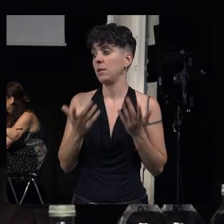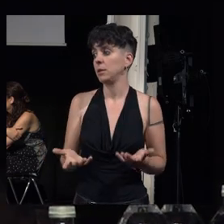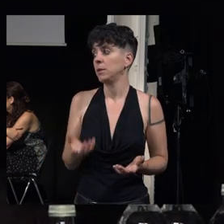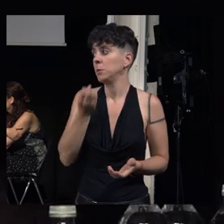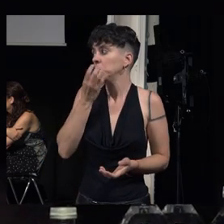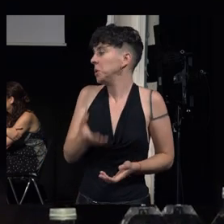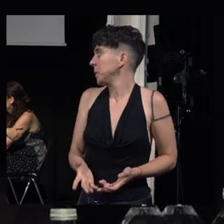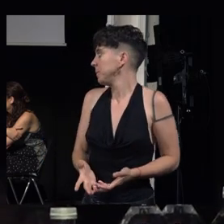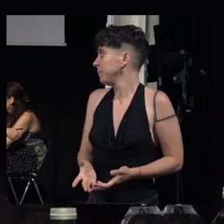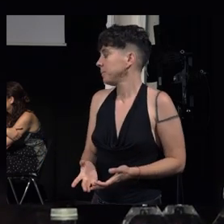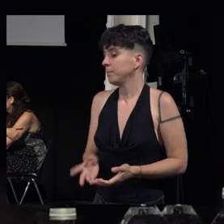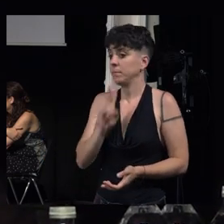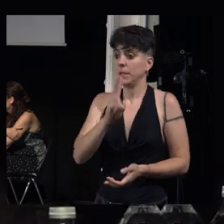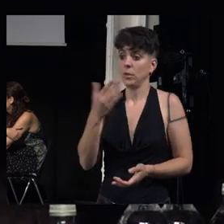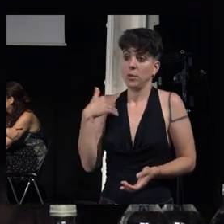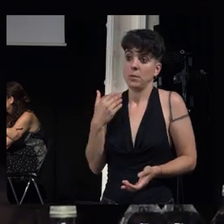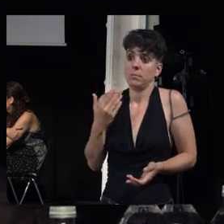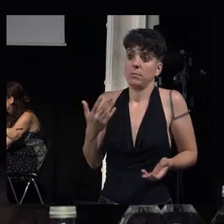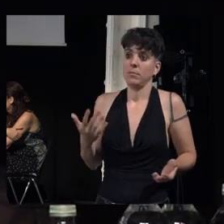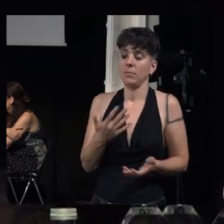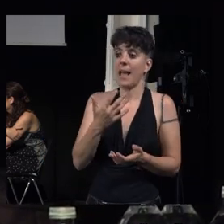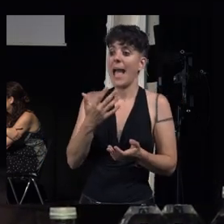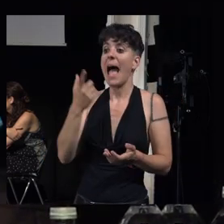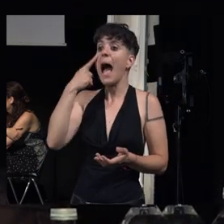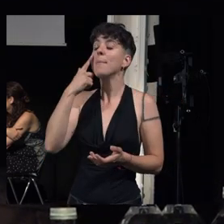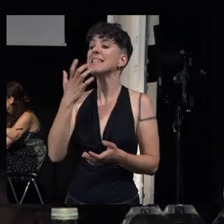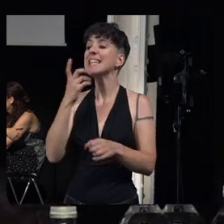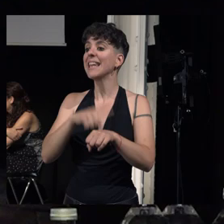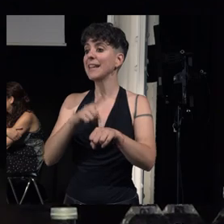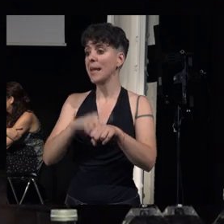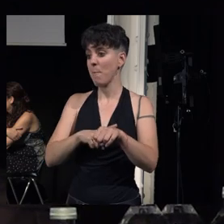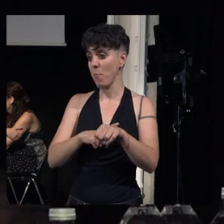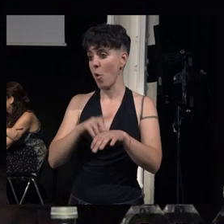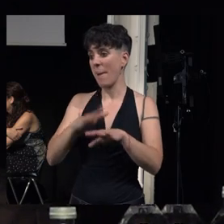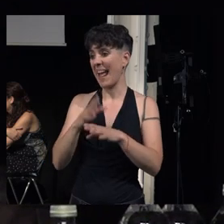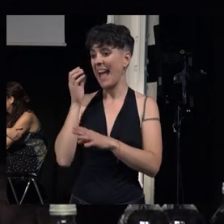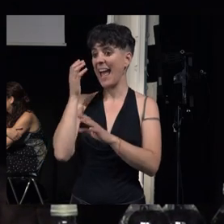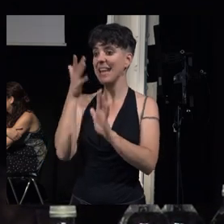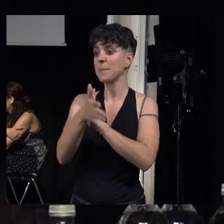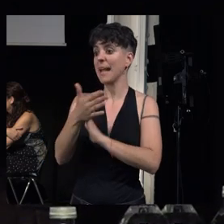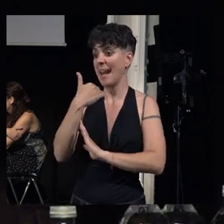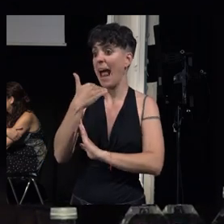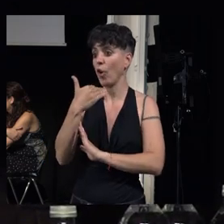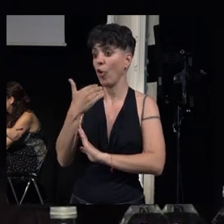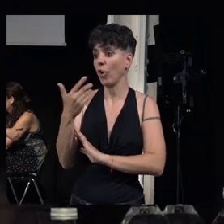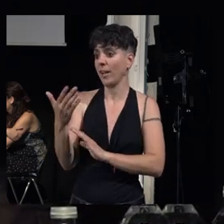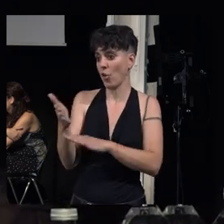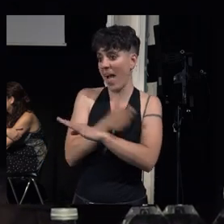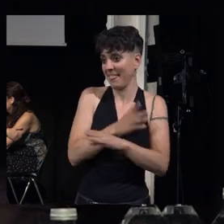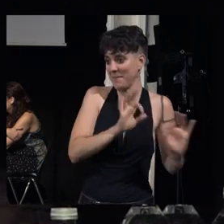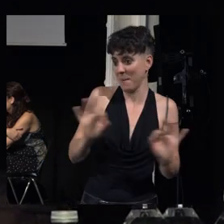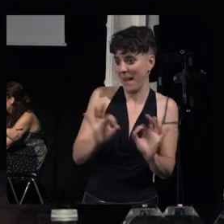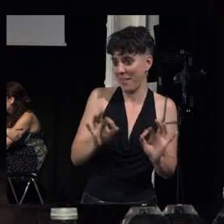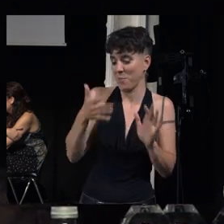Bueno, dicho esto, voy a ver si me da tiempo a contar algo de lo que tenía que contar y que es para lo que me han invitado, ¿no?